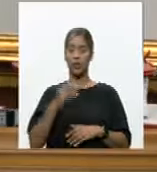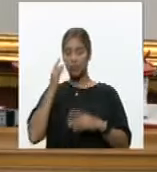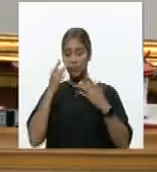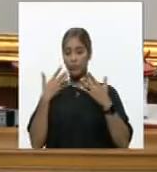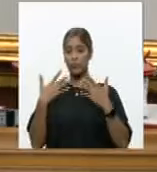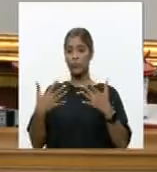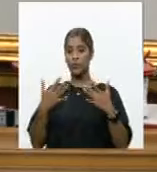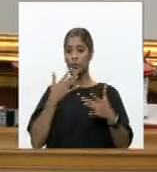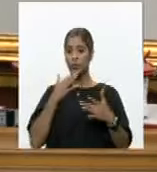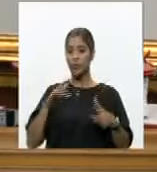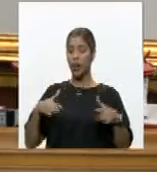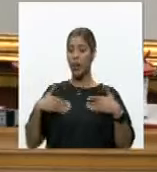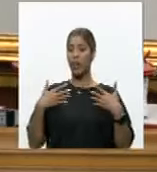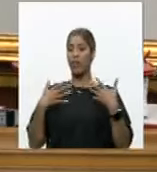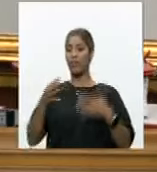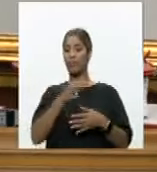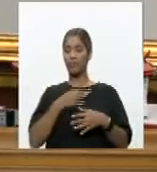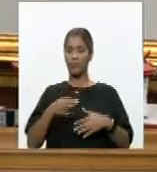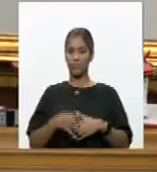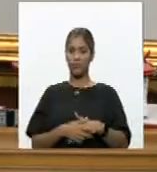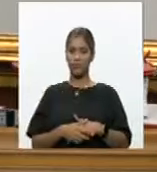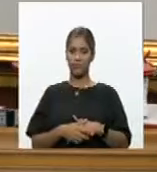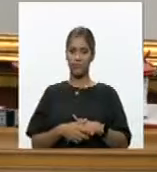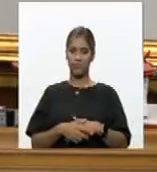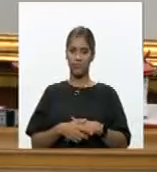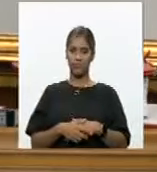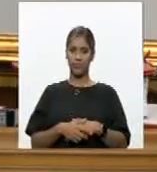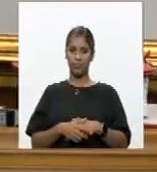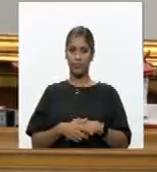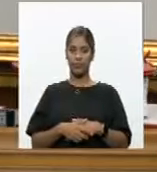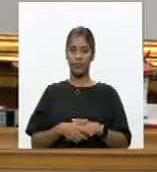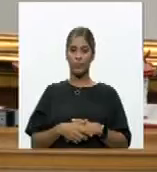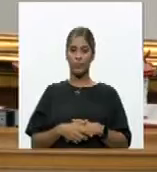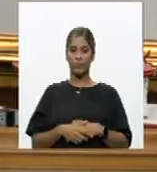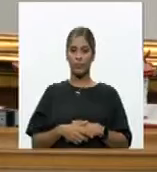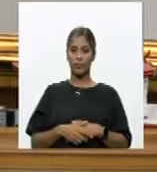repente llegaba la alegría a nuestro hogar.